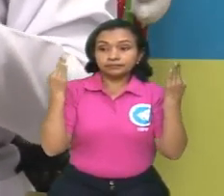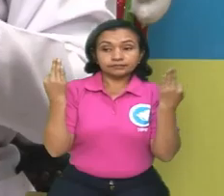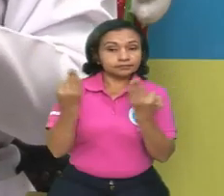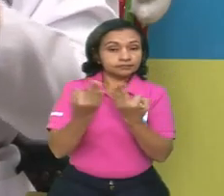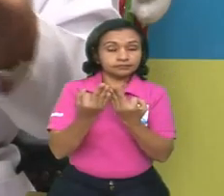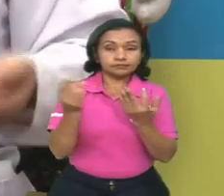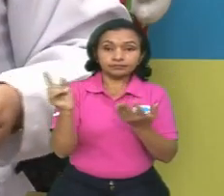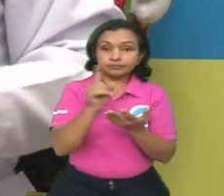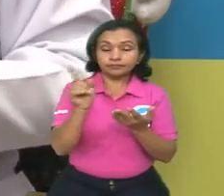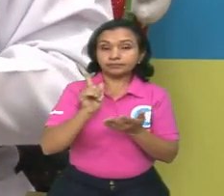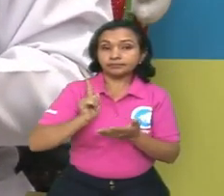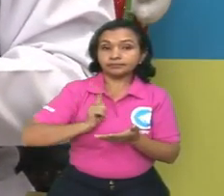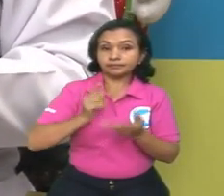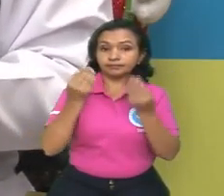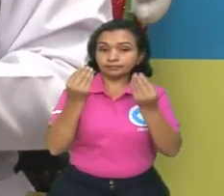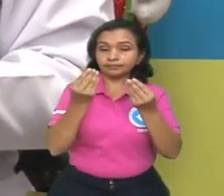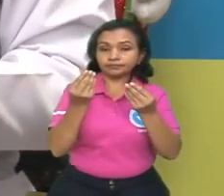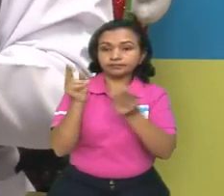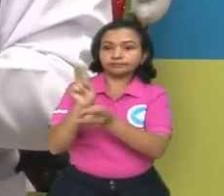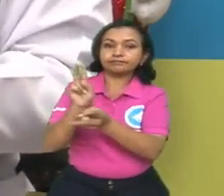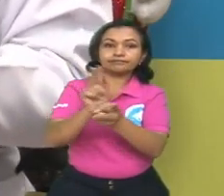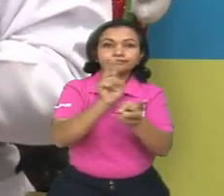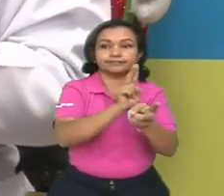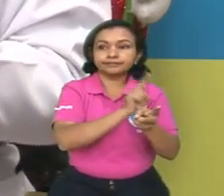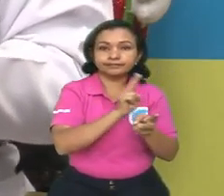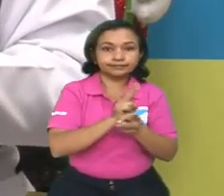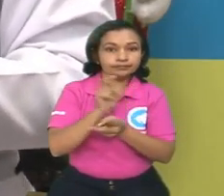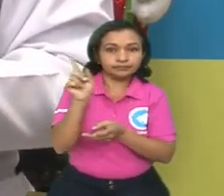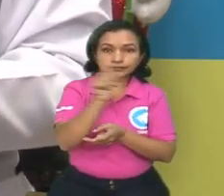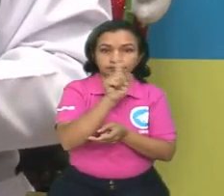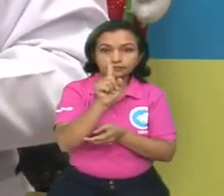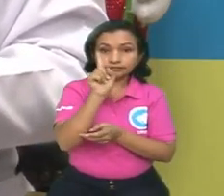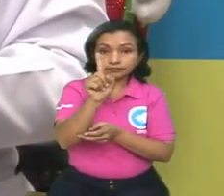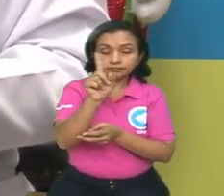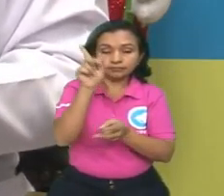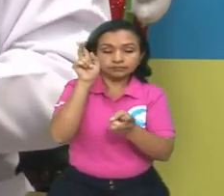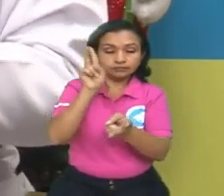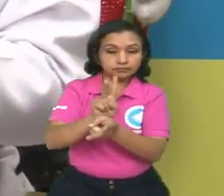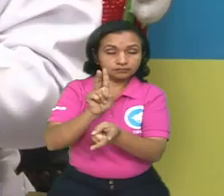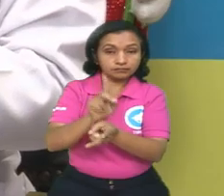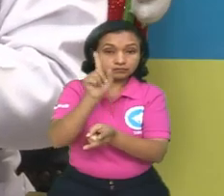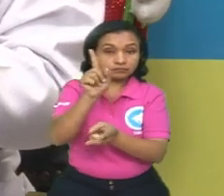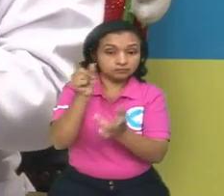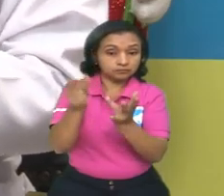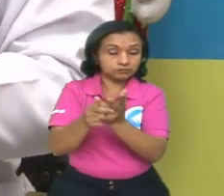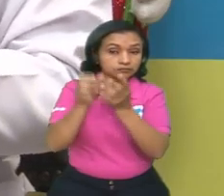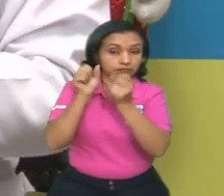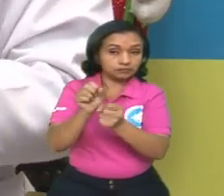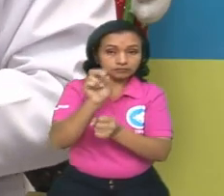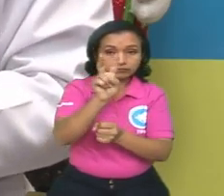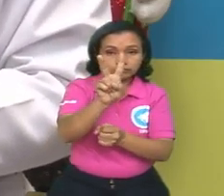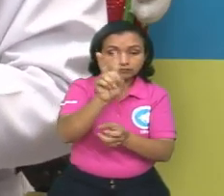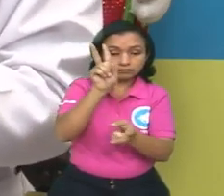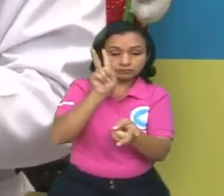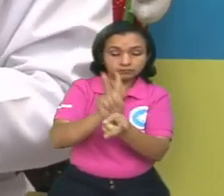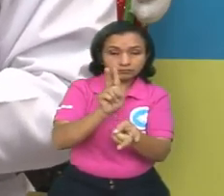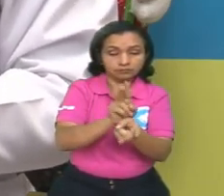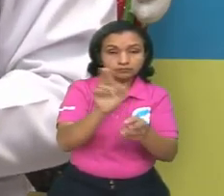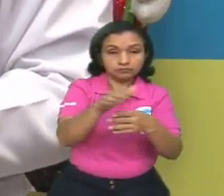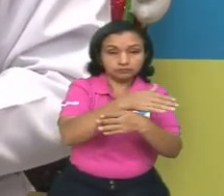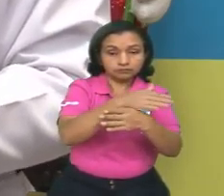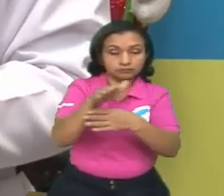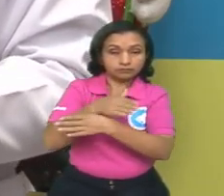es tener a veces múltiples parejas sexuales, sino que el tener un solo esposo o un esposo, dos esposos diferentes con los